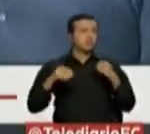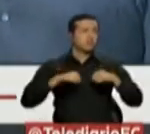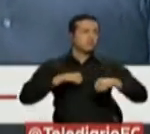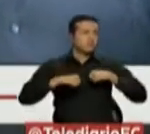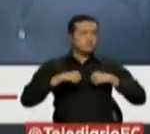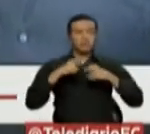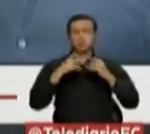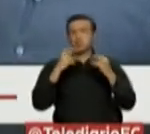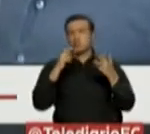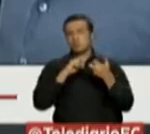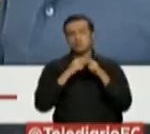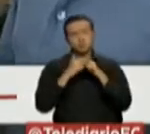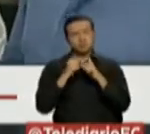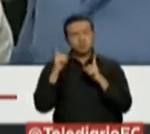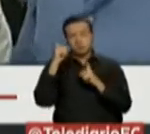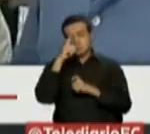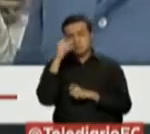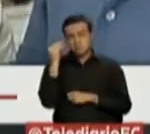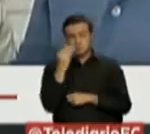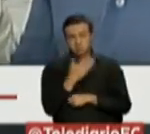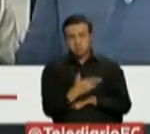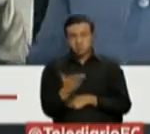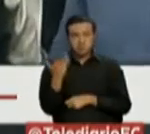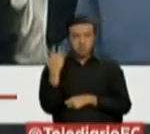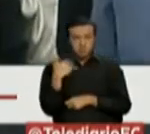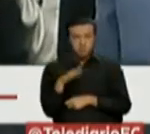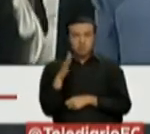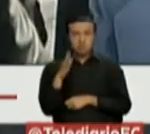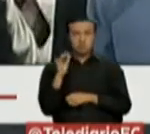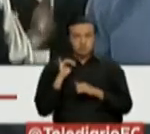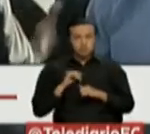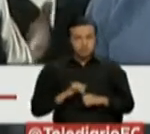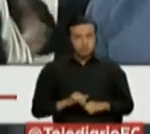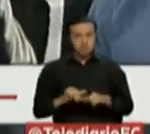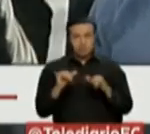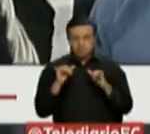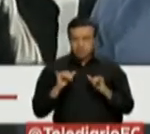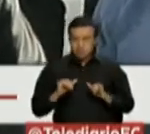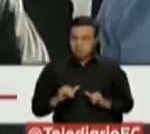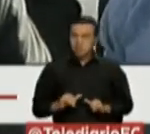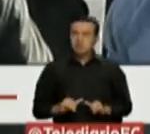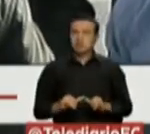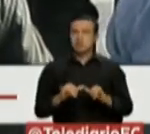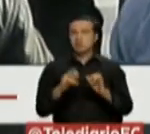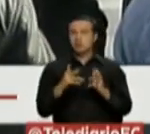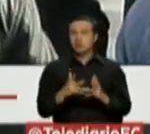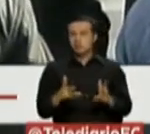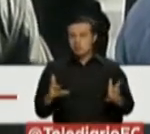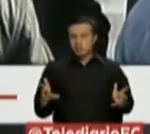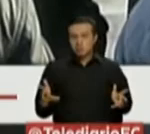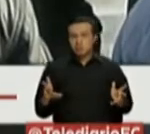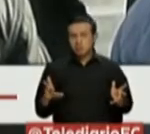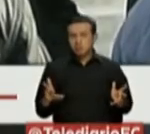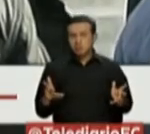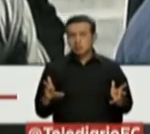tan emborrazosos que son para los muchachos, y es por eso que todavía se continúa haciendo